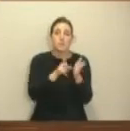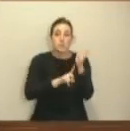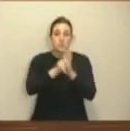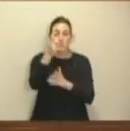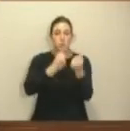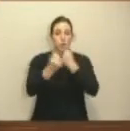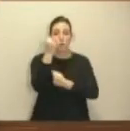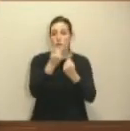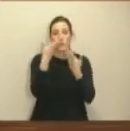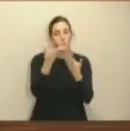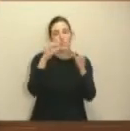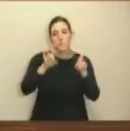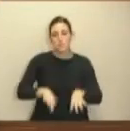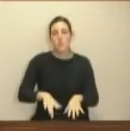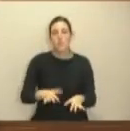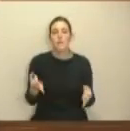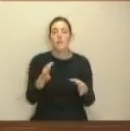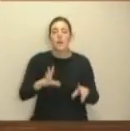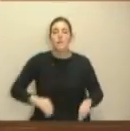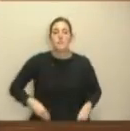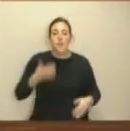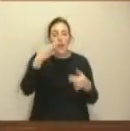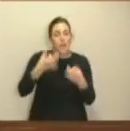que aceptar la realidad, como le decía,